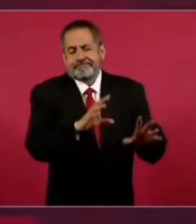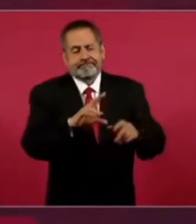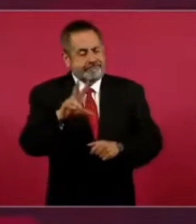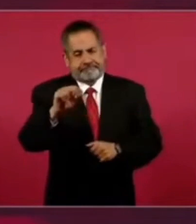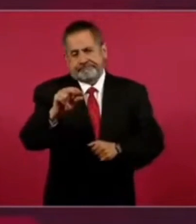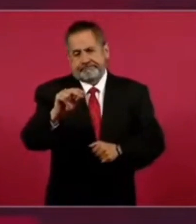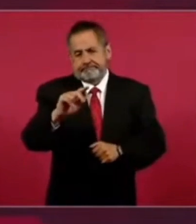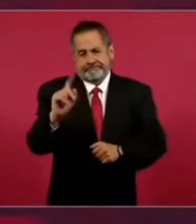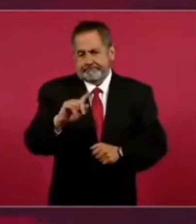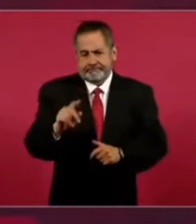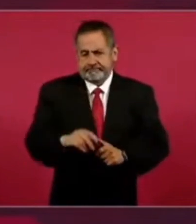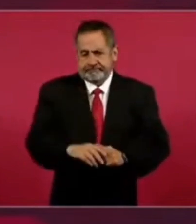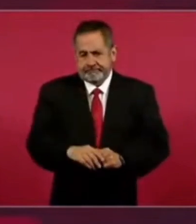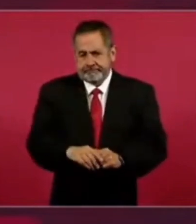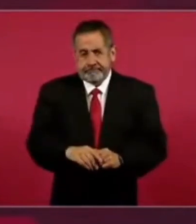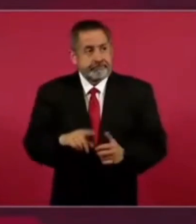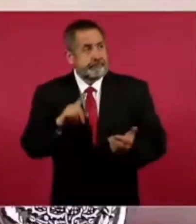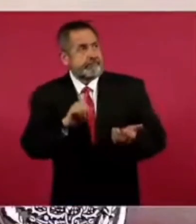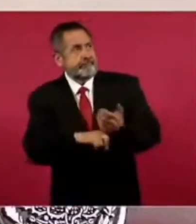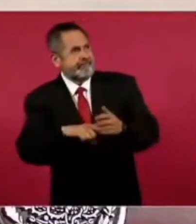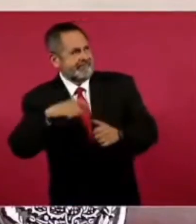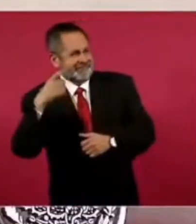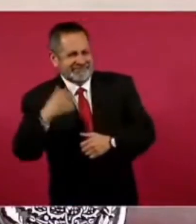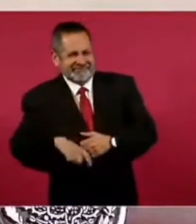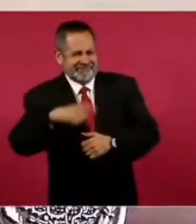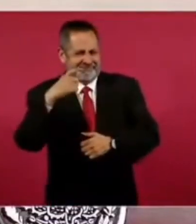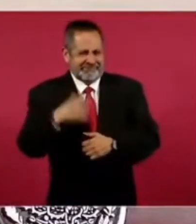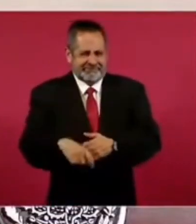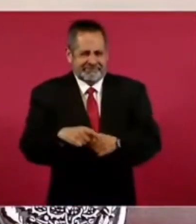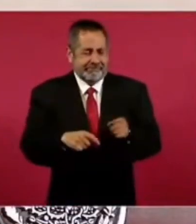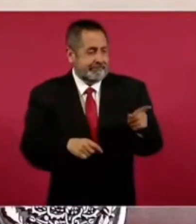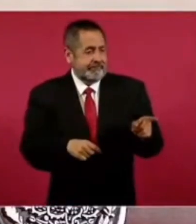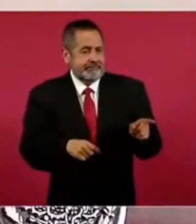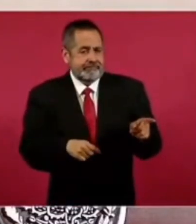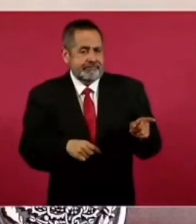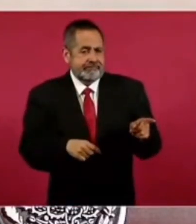los de mayor influencia